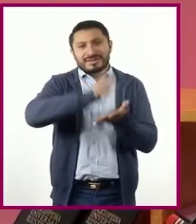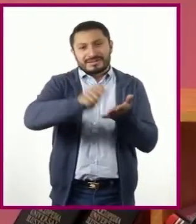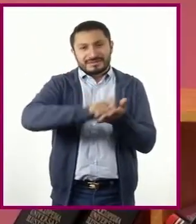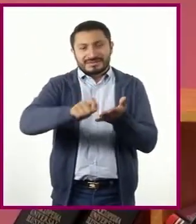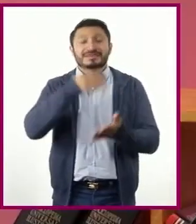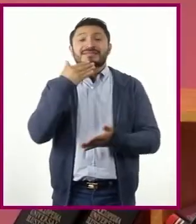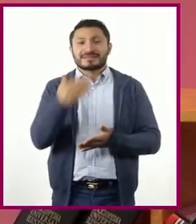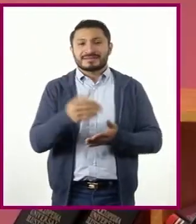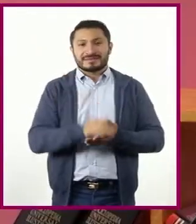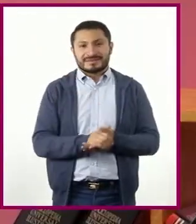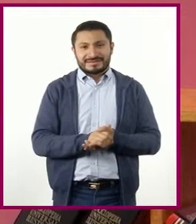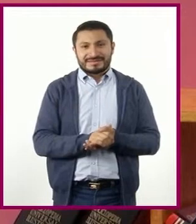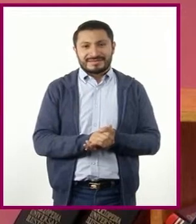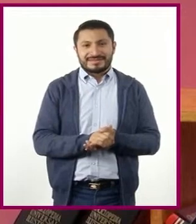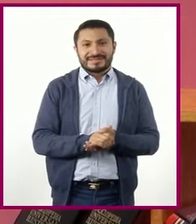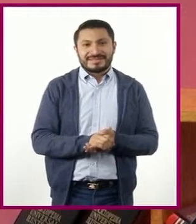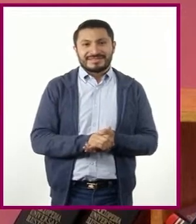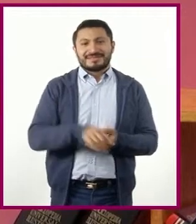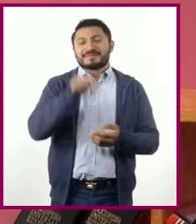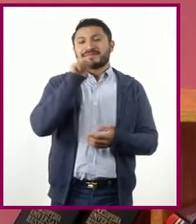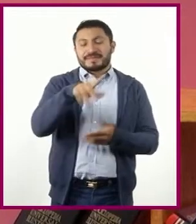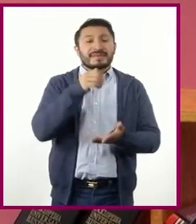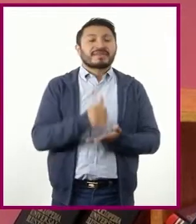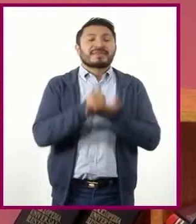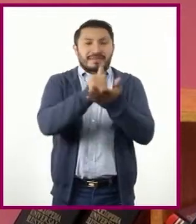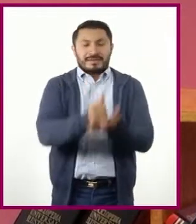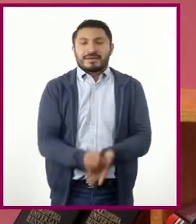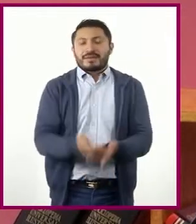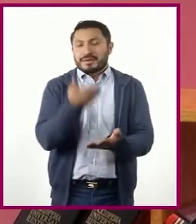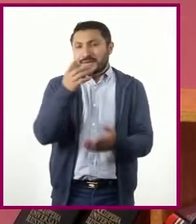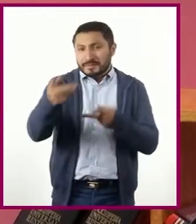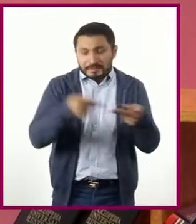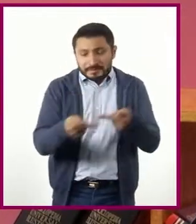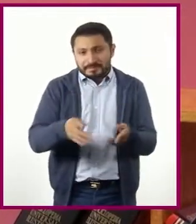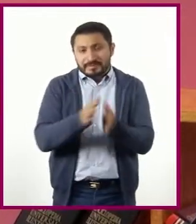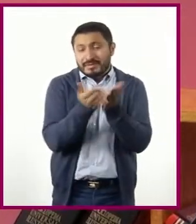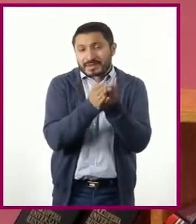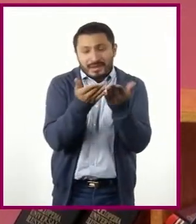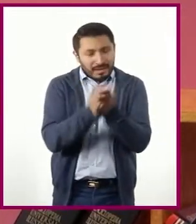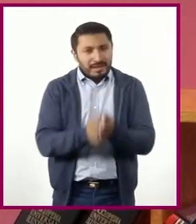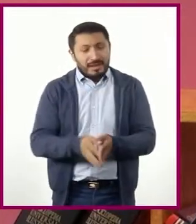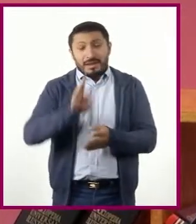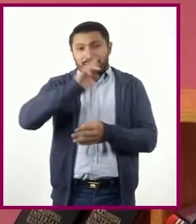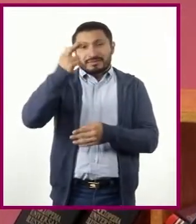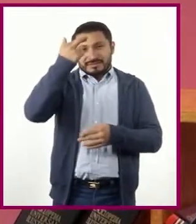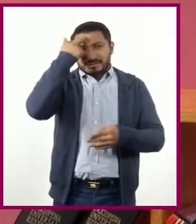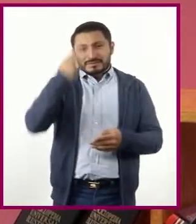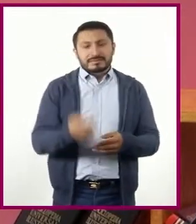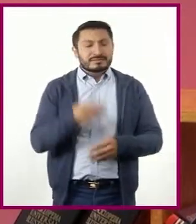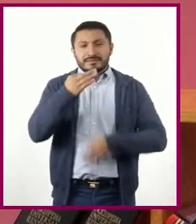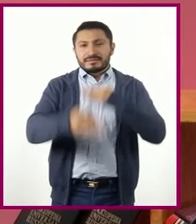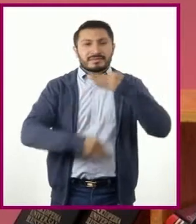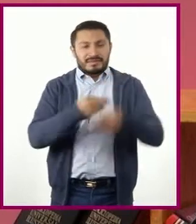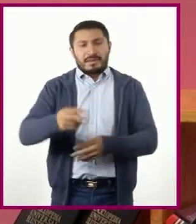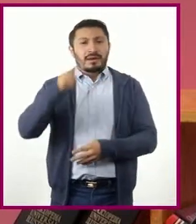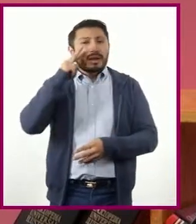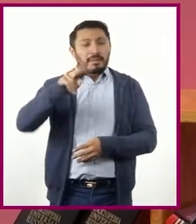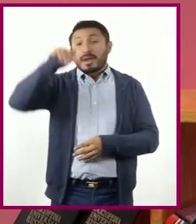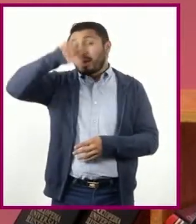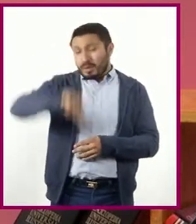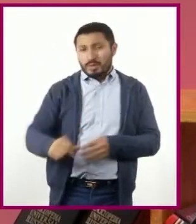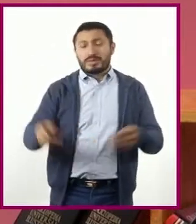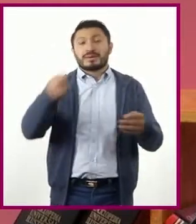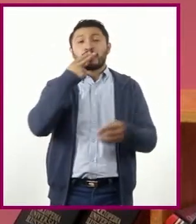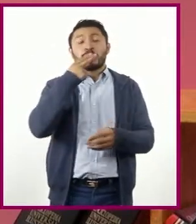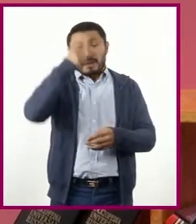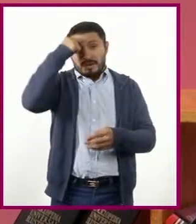notas. También podría ayudarles tener a la mano su libro de texto. Recuerden que todo lo que veamos les